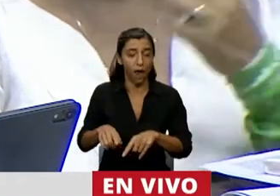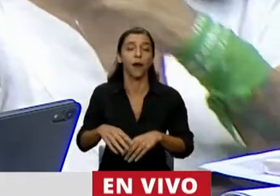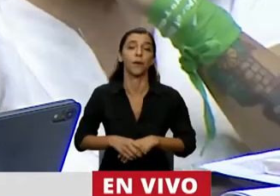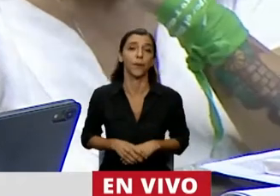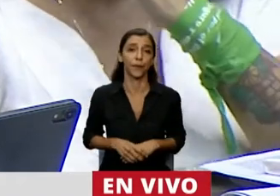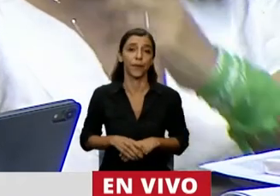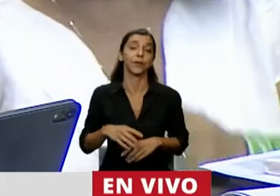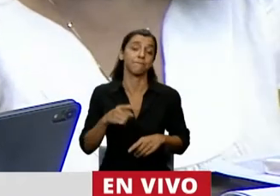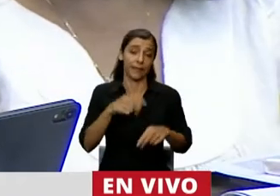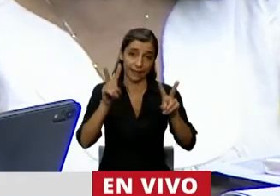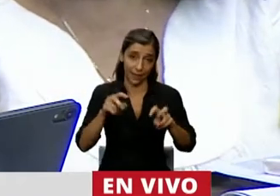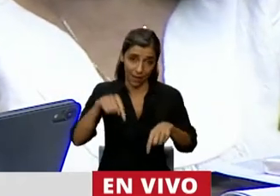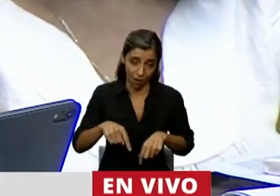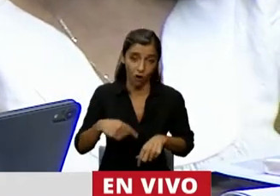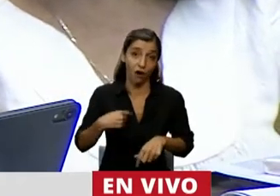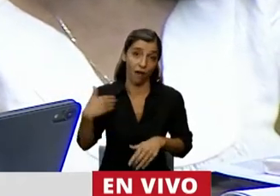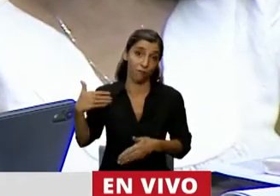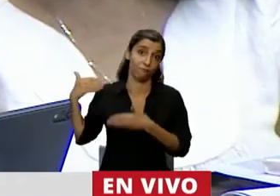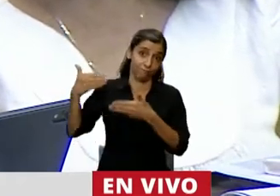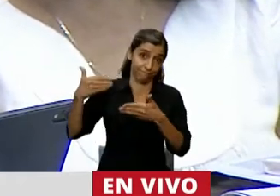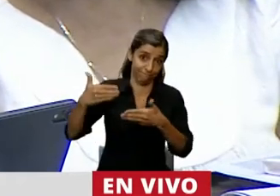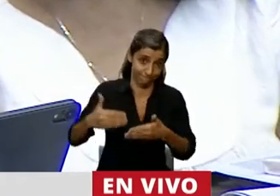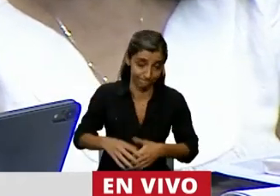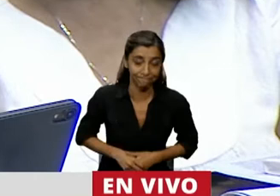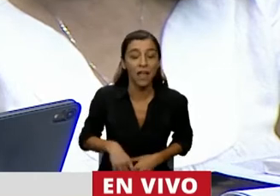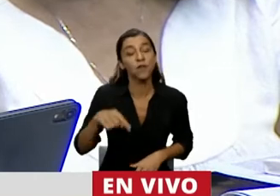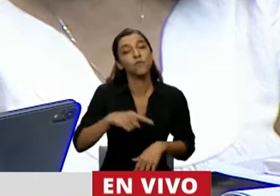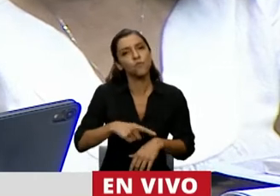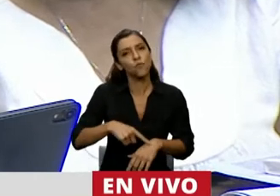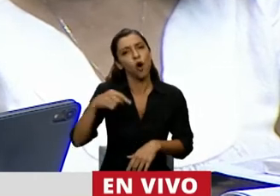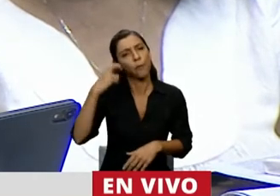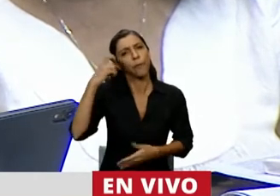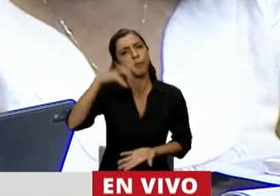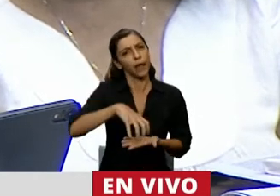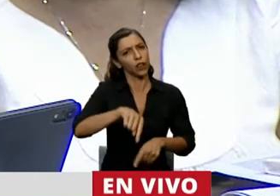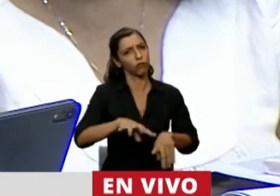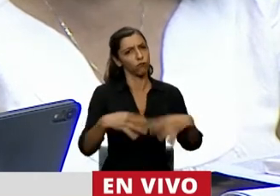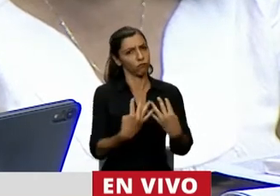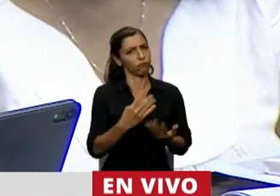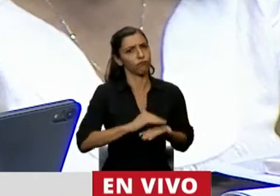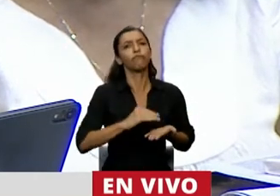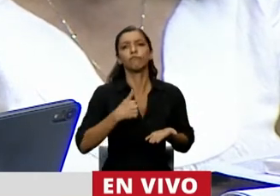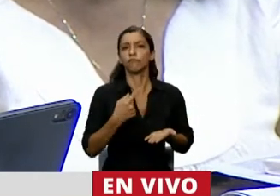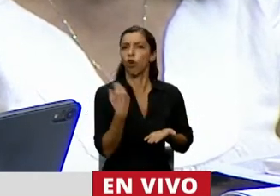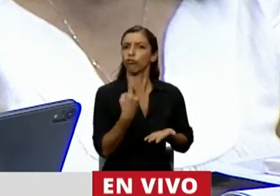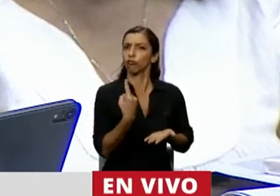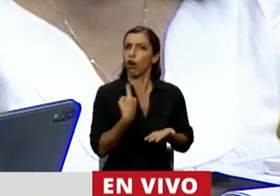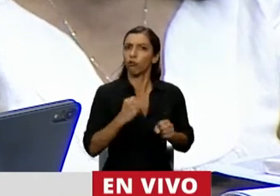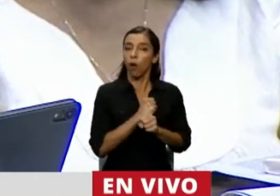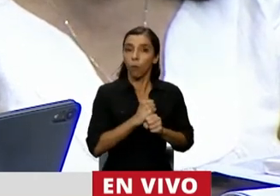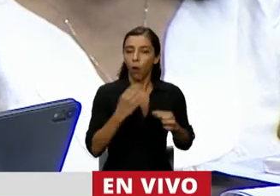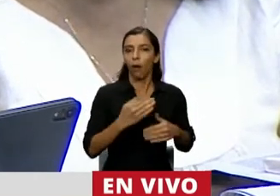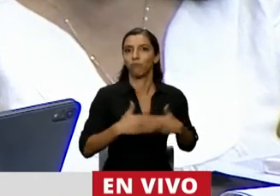tema. En aquel momento, esta Cámara dio un paso fundamental, pero el Senado no aprobó la